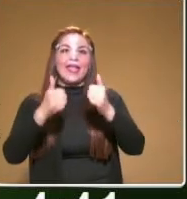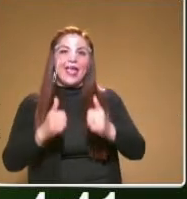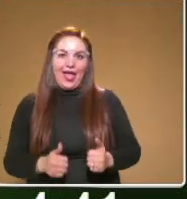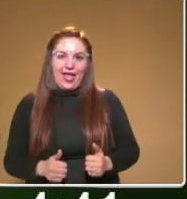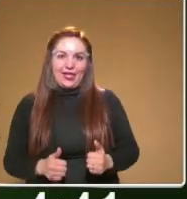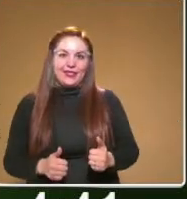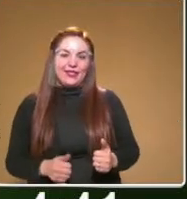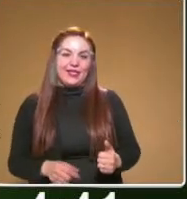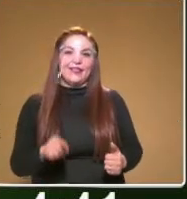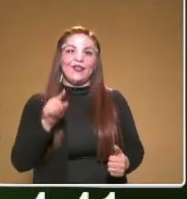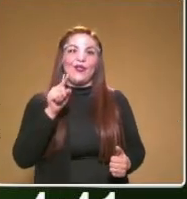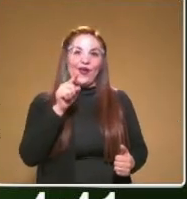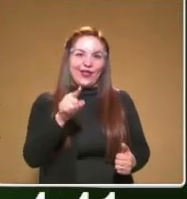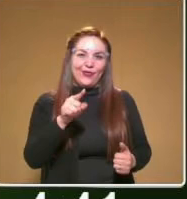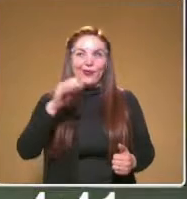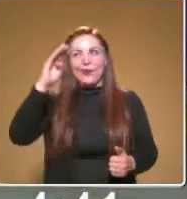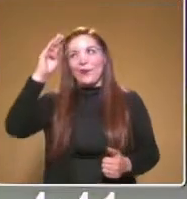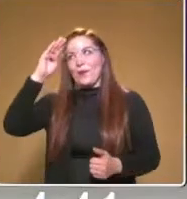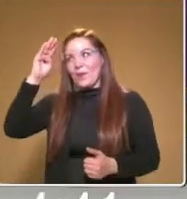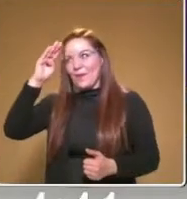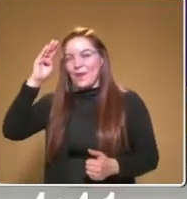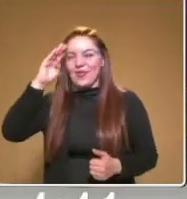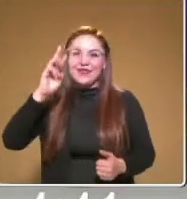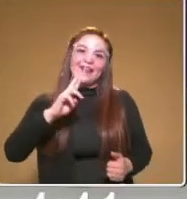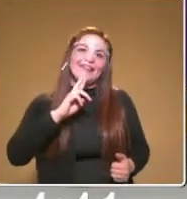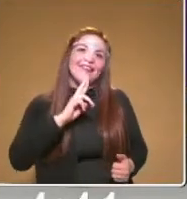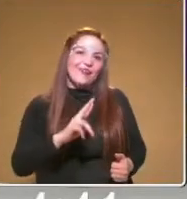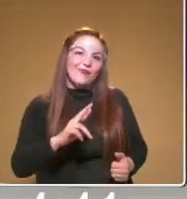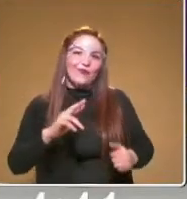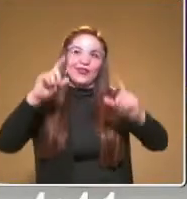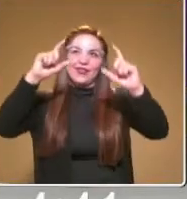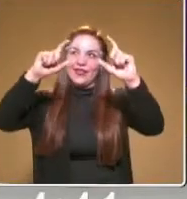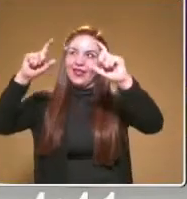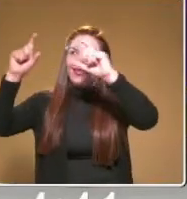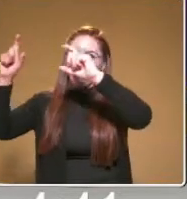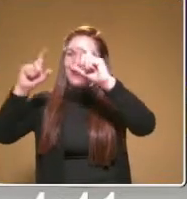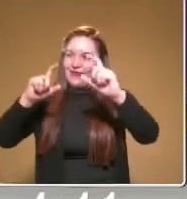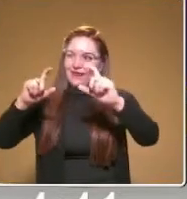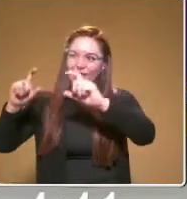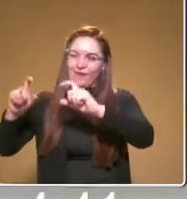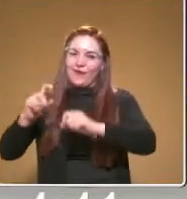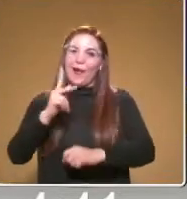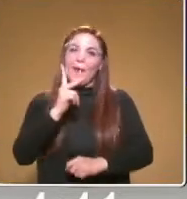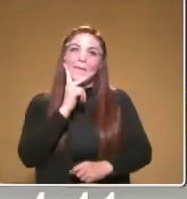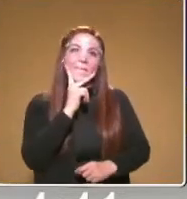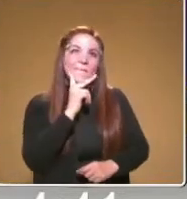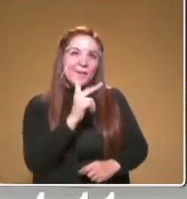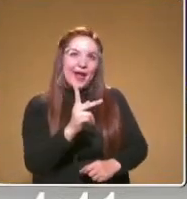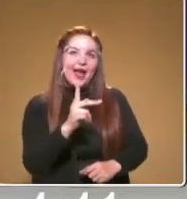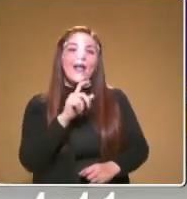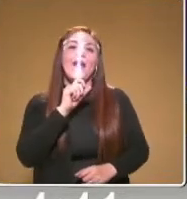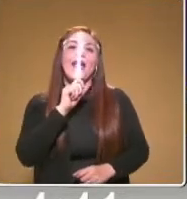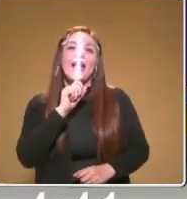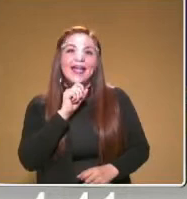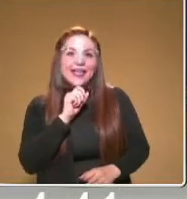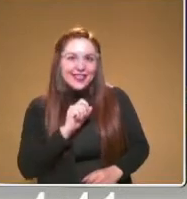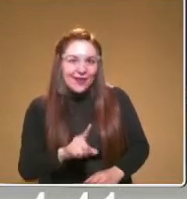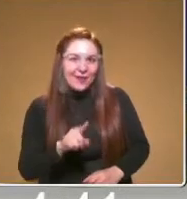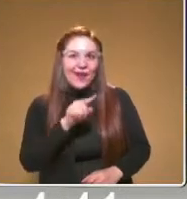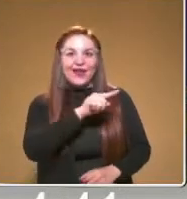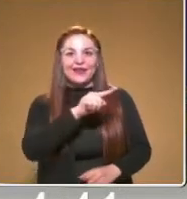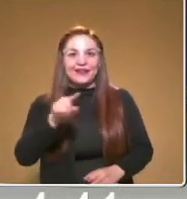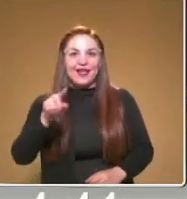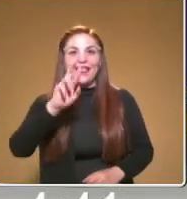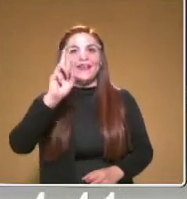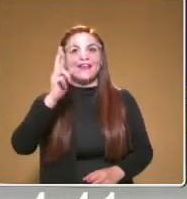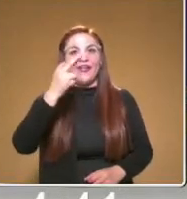en lo que tú te quedas contestando esta actividad de cuatro imágenes, una palabra, y también, maestra, recordar